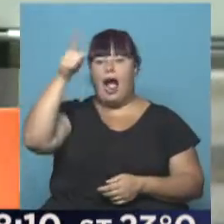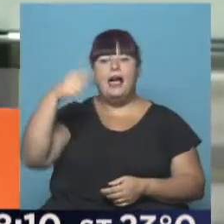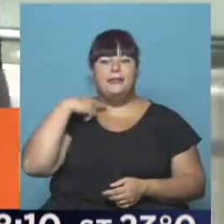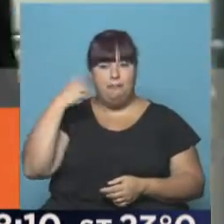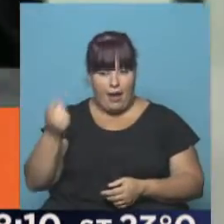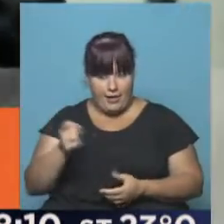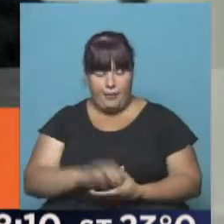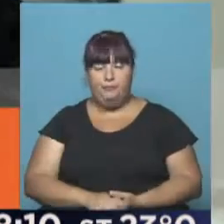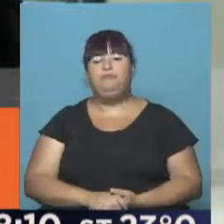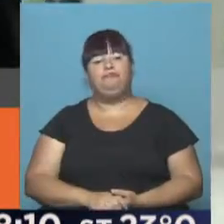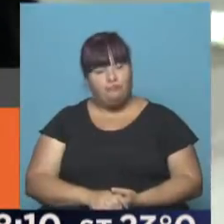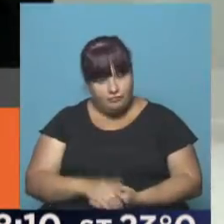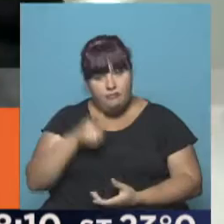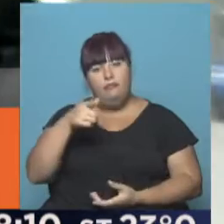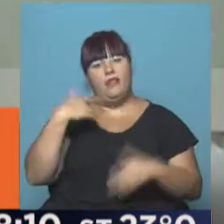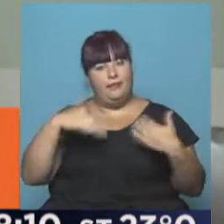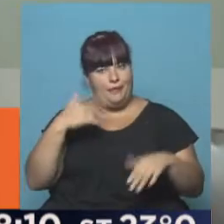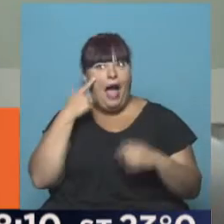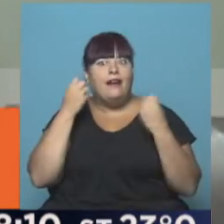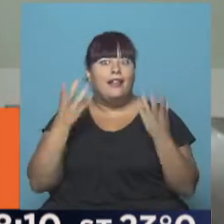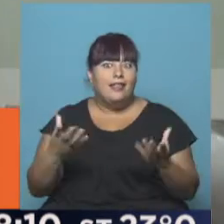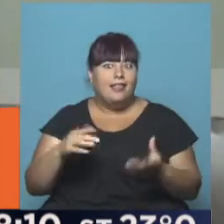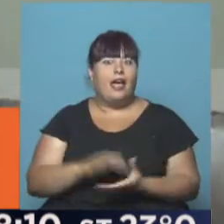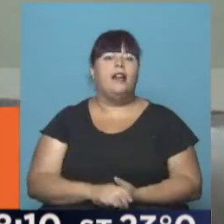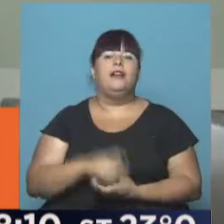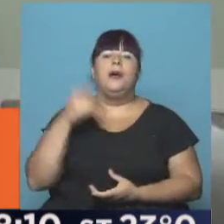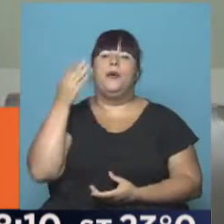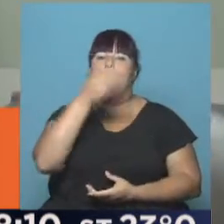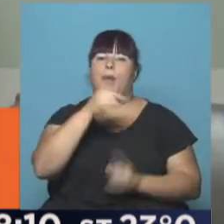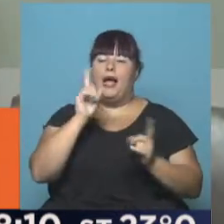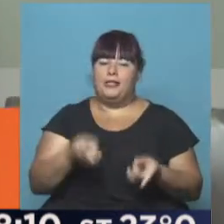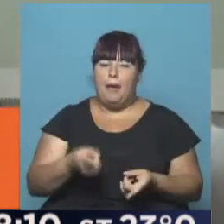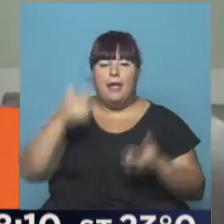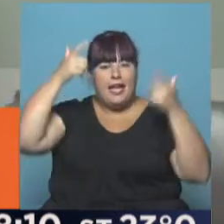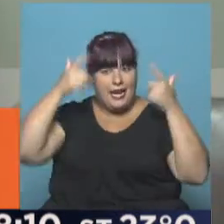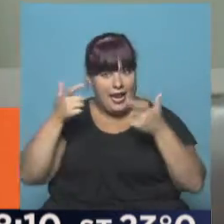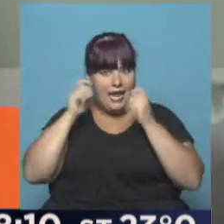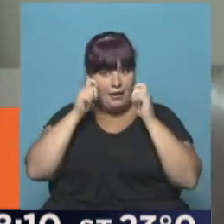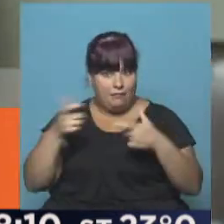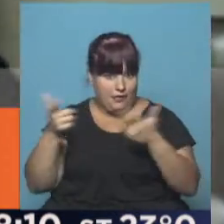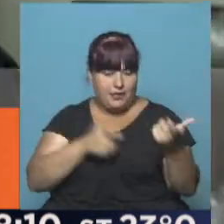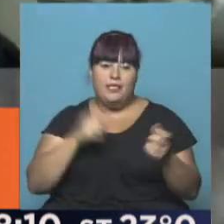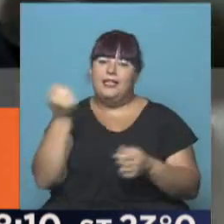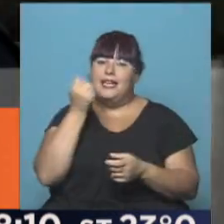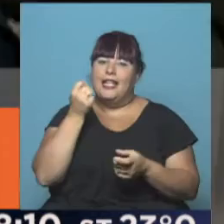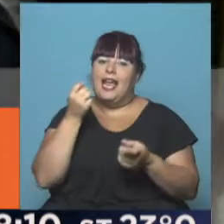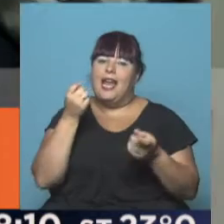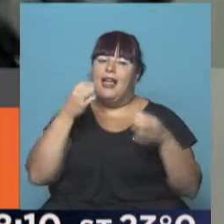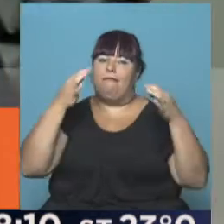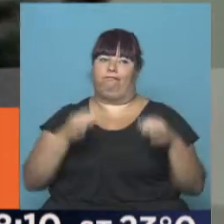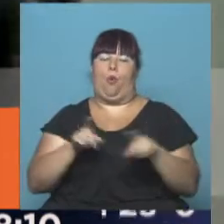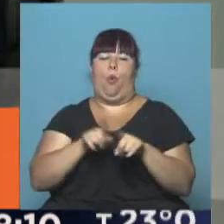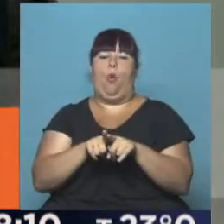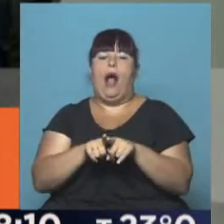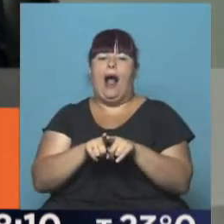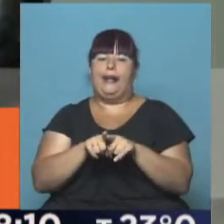a España. Sí, señor, una gran expectativa. Lo recibirá también el rey. Pretenden que se convierta en